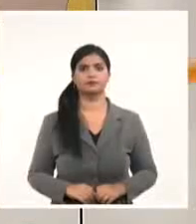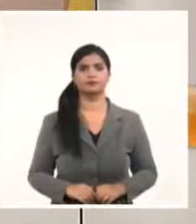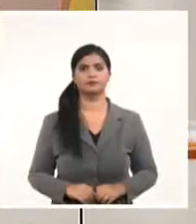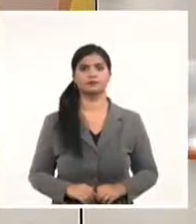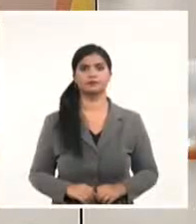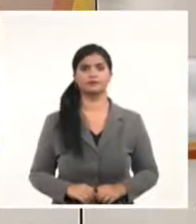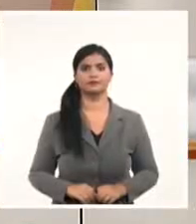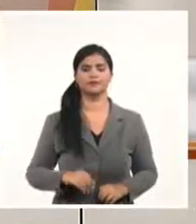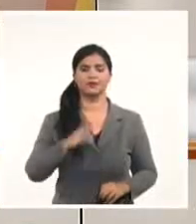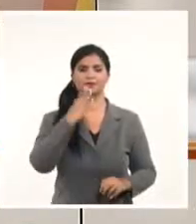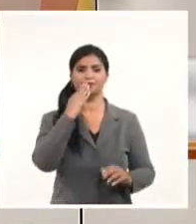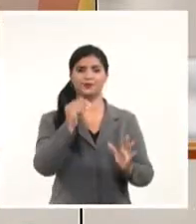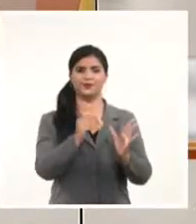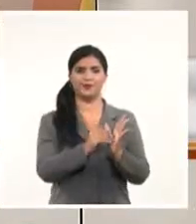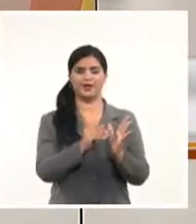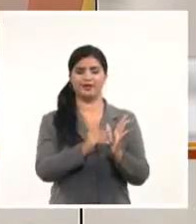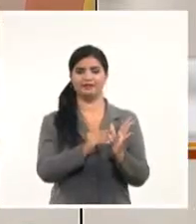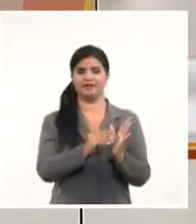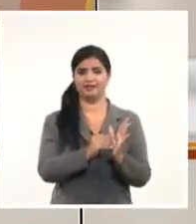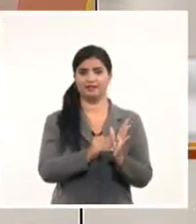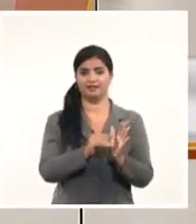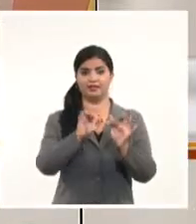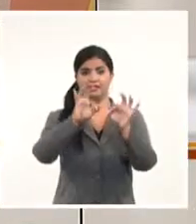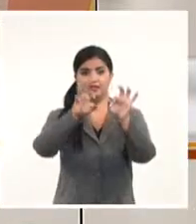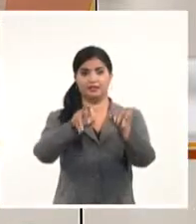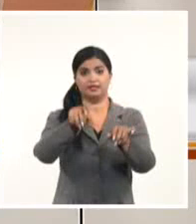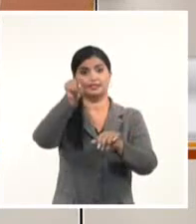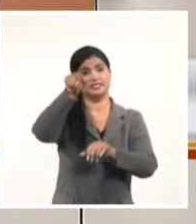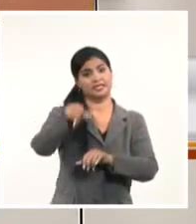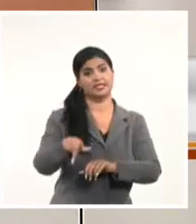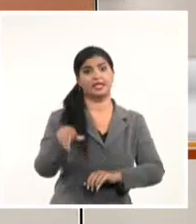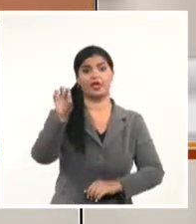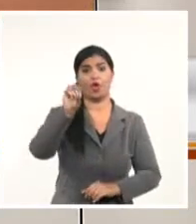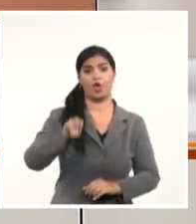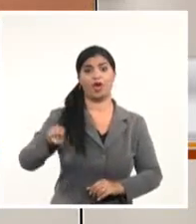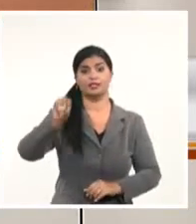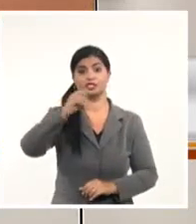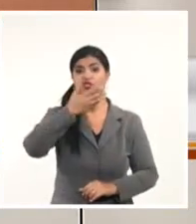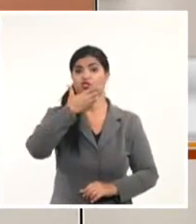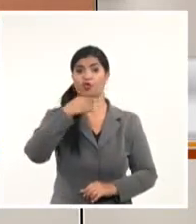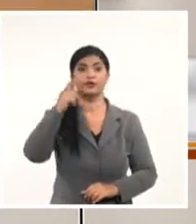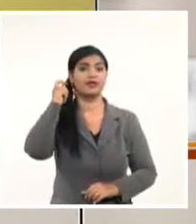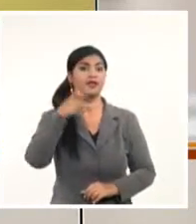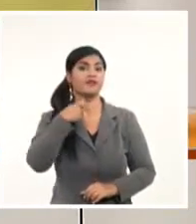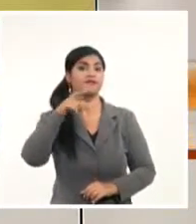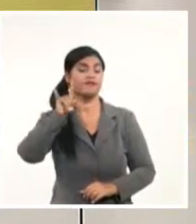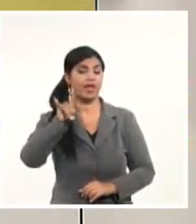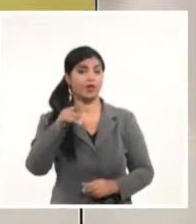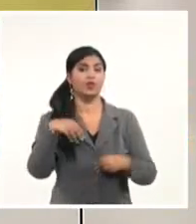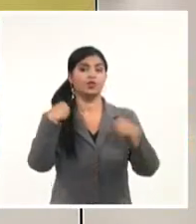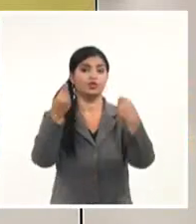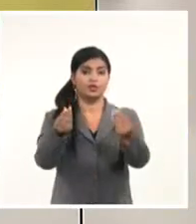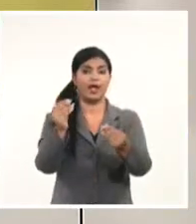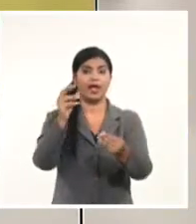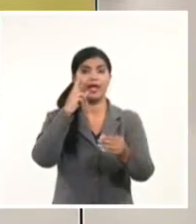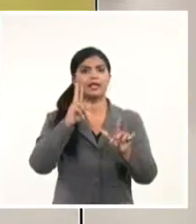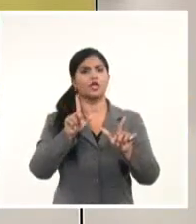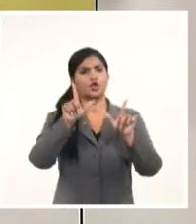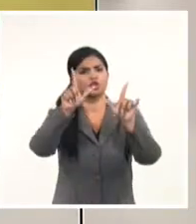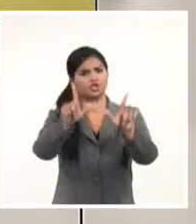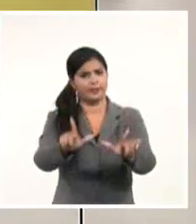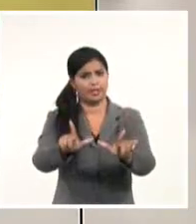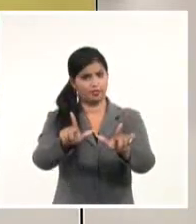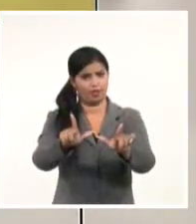Muy buenas tardes. El Secretariado Nacional de la AFEU entregó la condición centenario al Ballet Nacional de Cuba. En homenaje por los 100